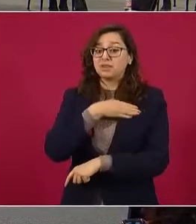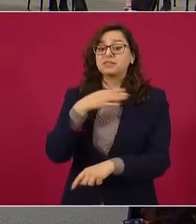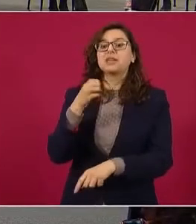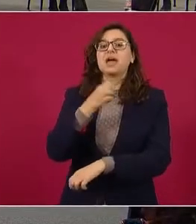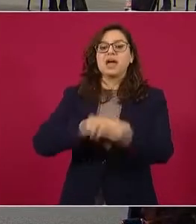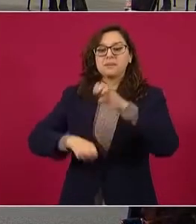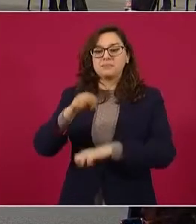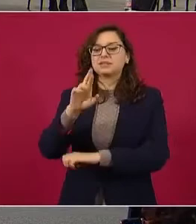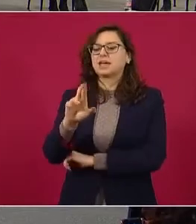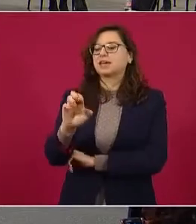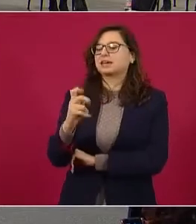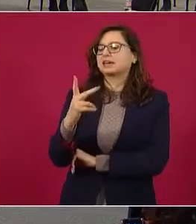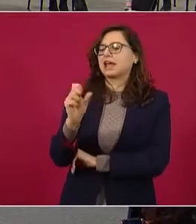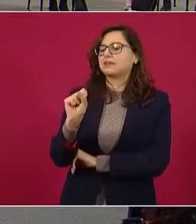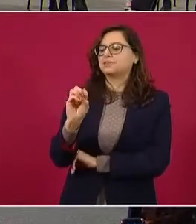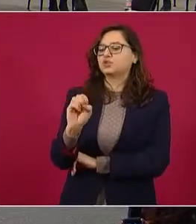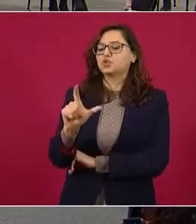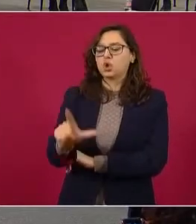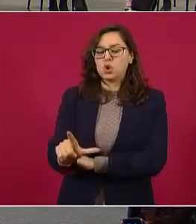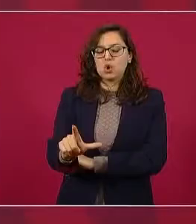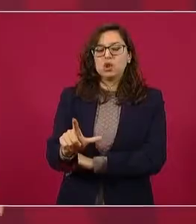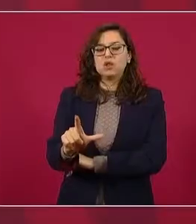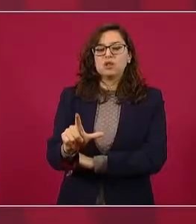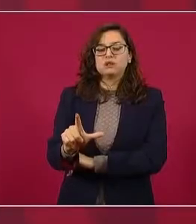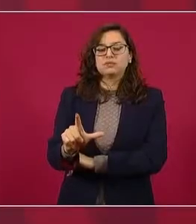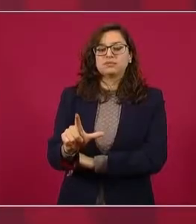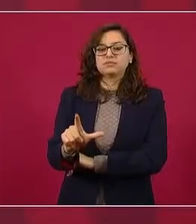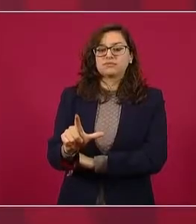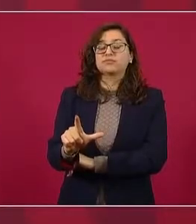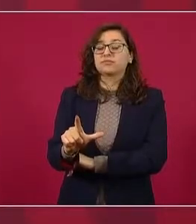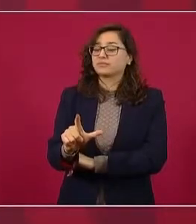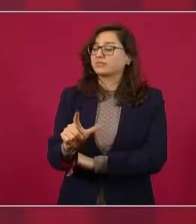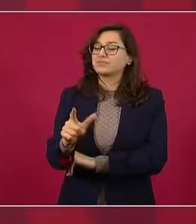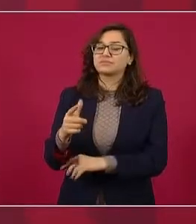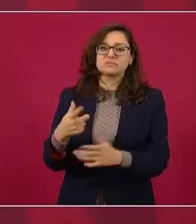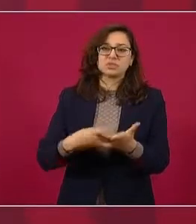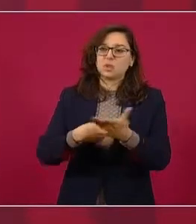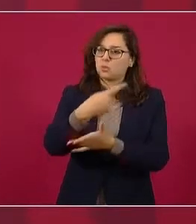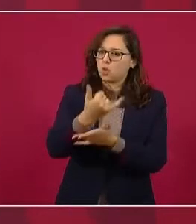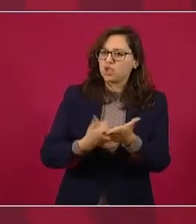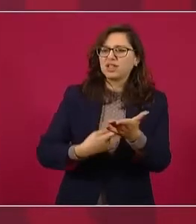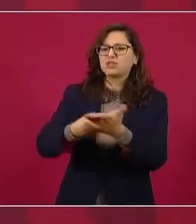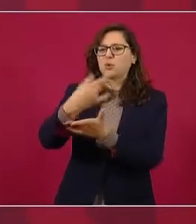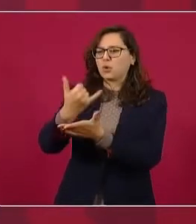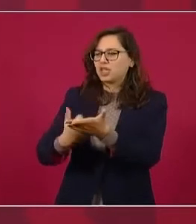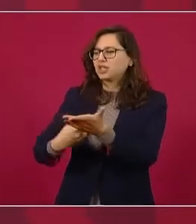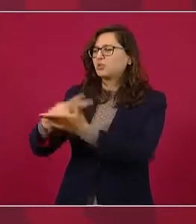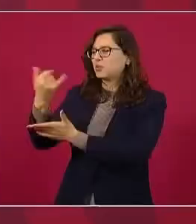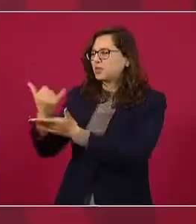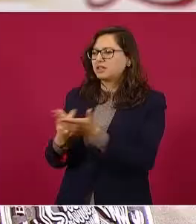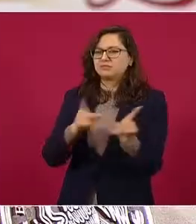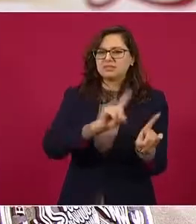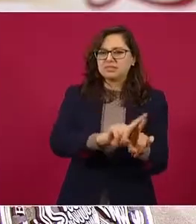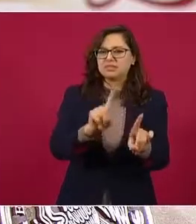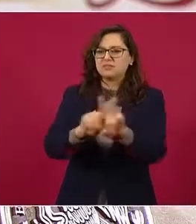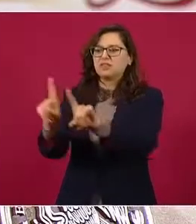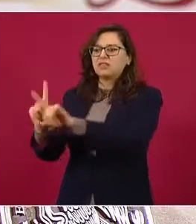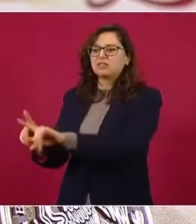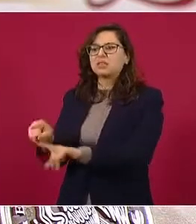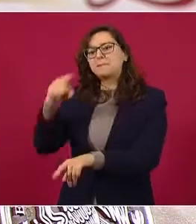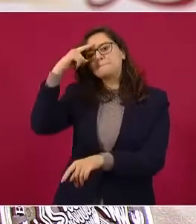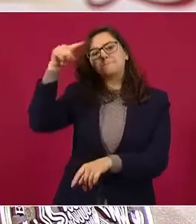una serie de proyectos para extraer gas en la cuenca de